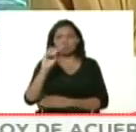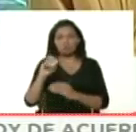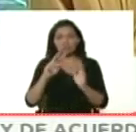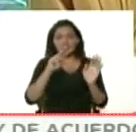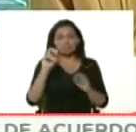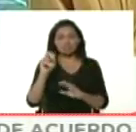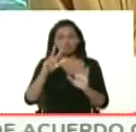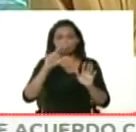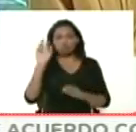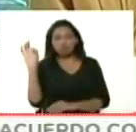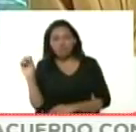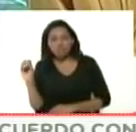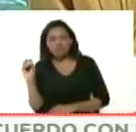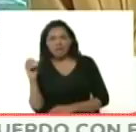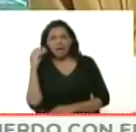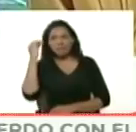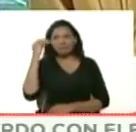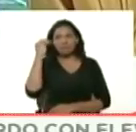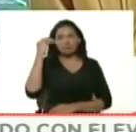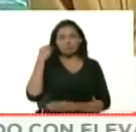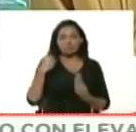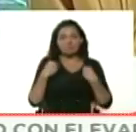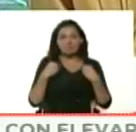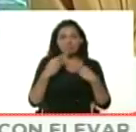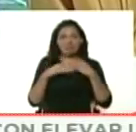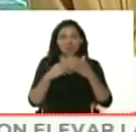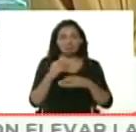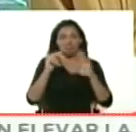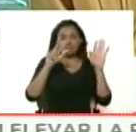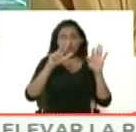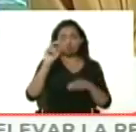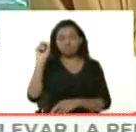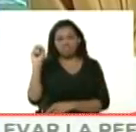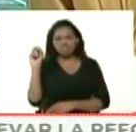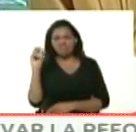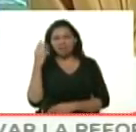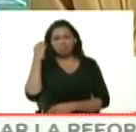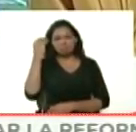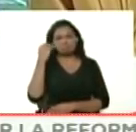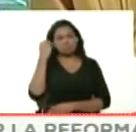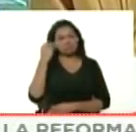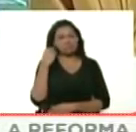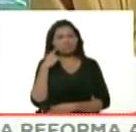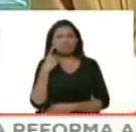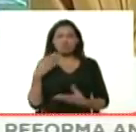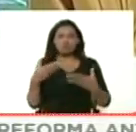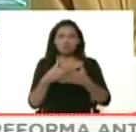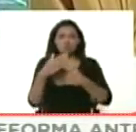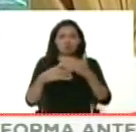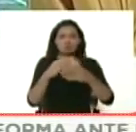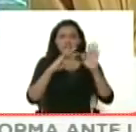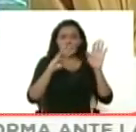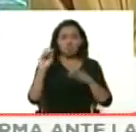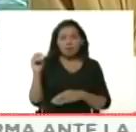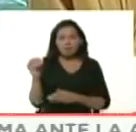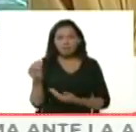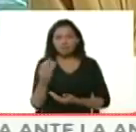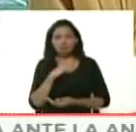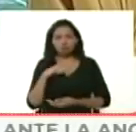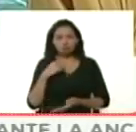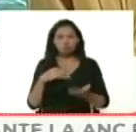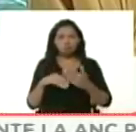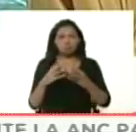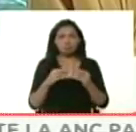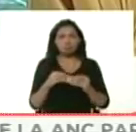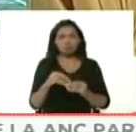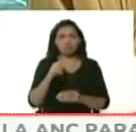70, 80, y la perspectiva de vida del venezolano ya está en 80, y la perspectiva de esa generación va a llegar a 90. Nosotros todos vamos